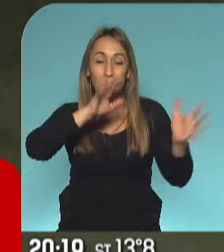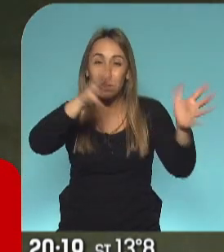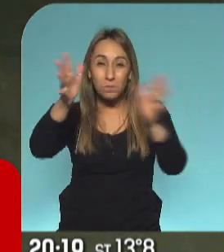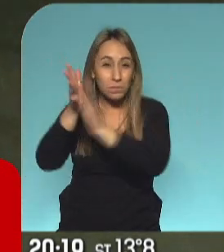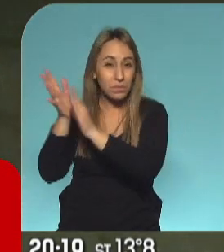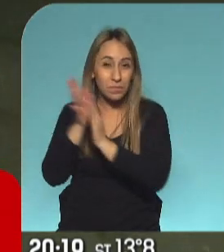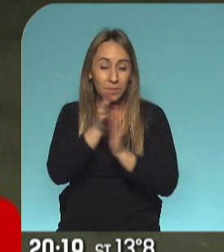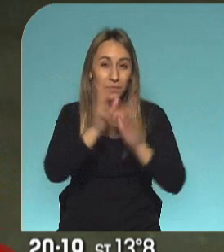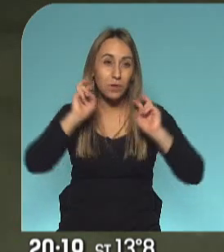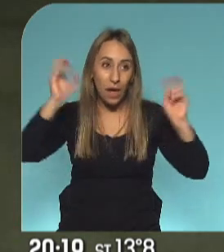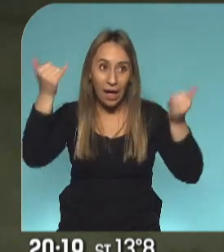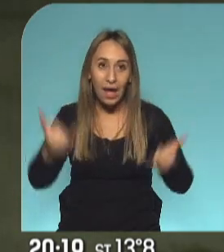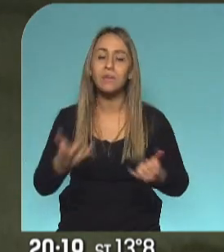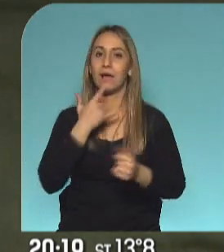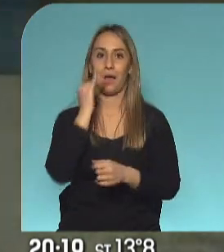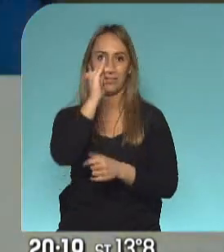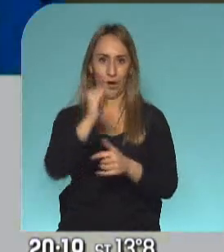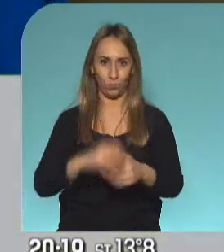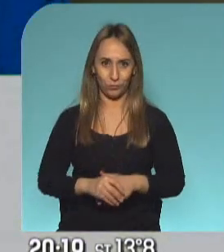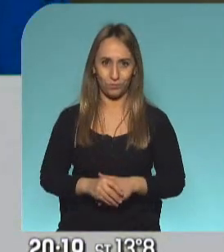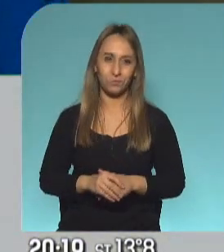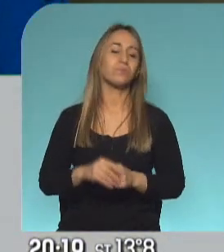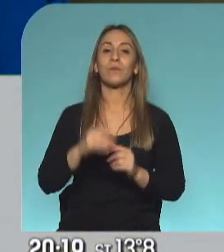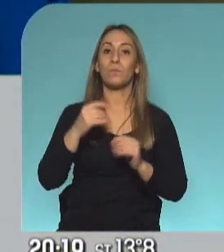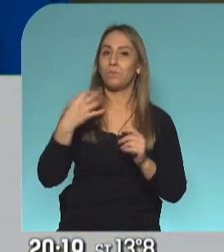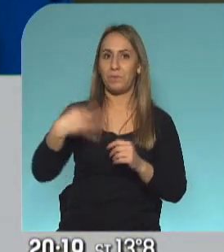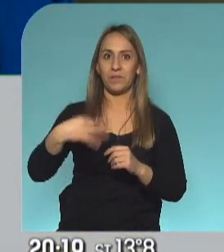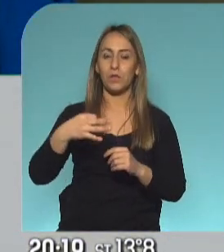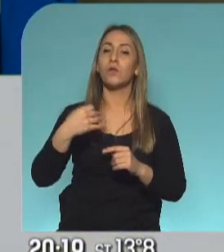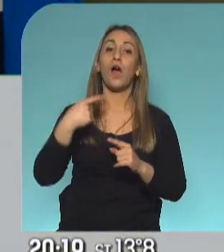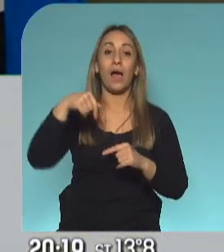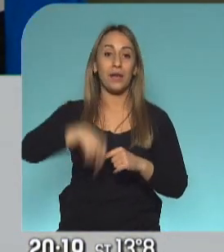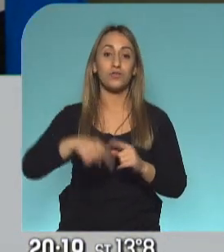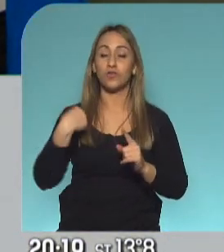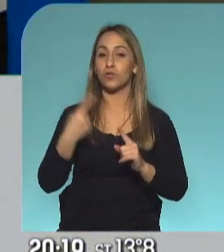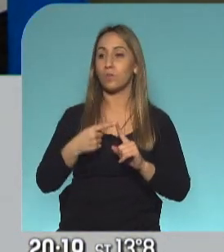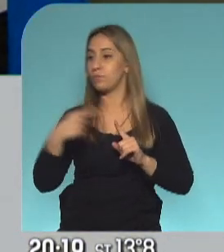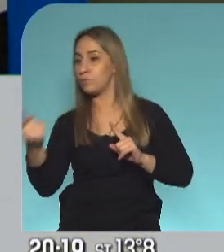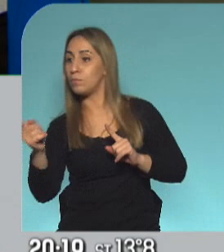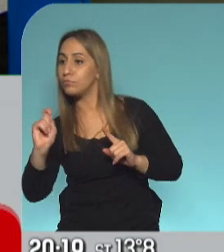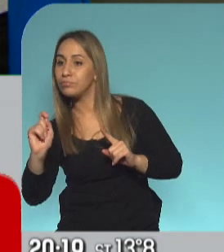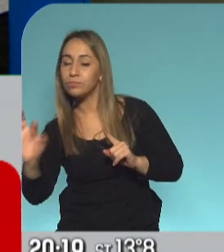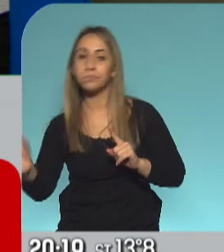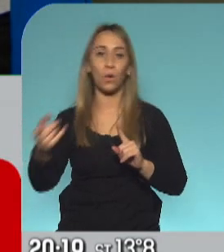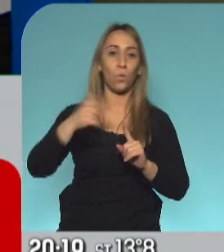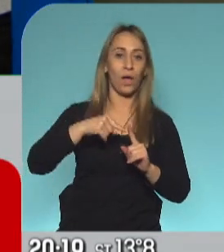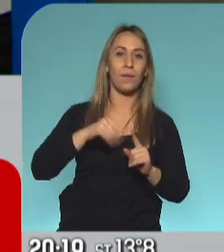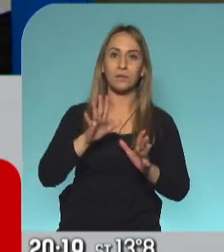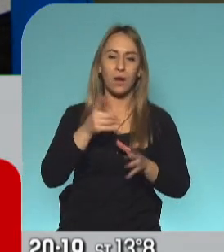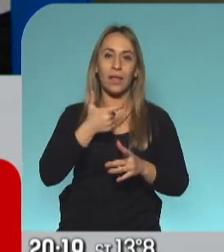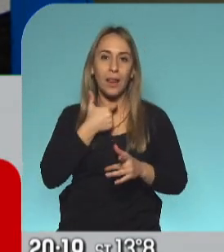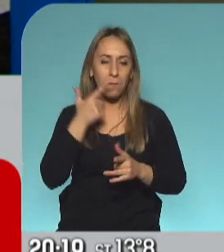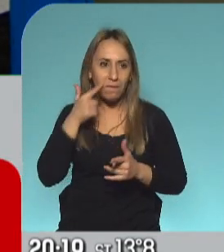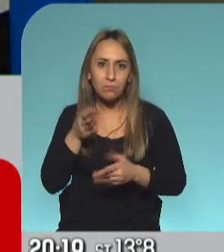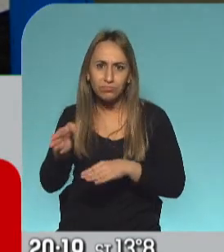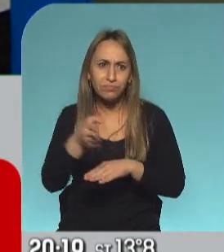en Televisión Pública. Vamos a ir tocando, vamos a ir y volver, así trabaja Televisión Pública Noticias, abriendo todos los frentes, tratando de entender qué es lo